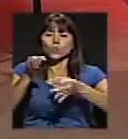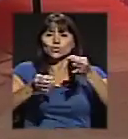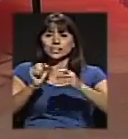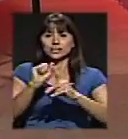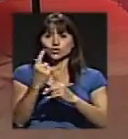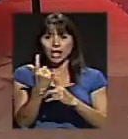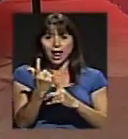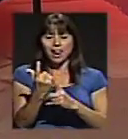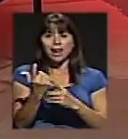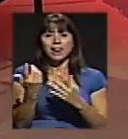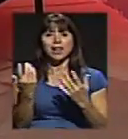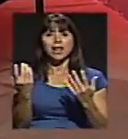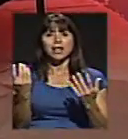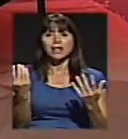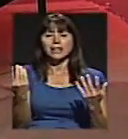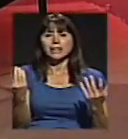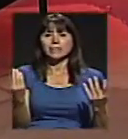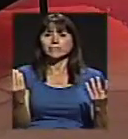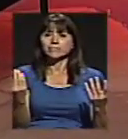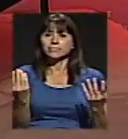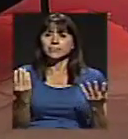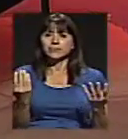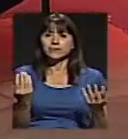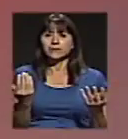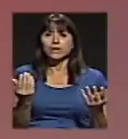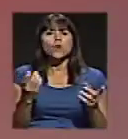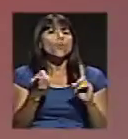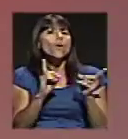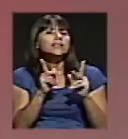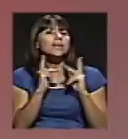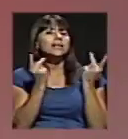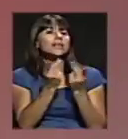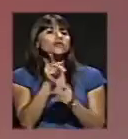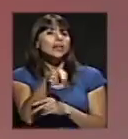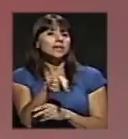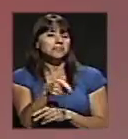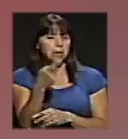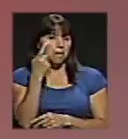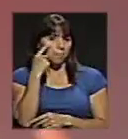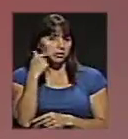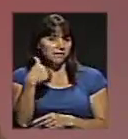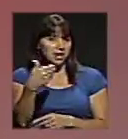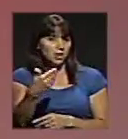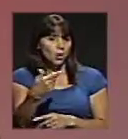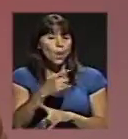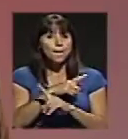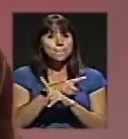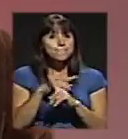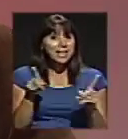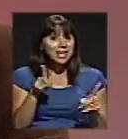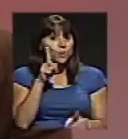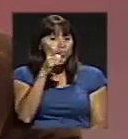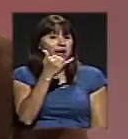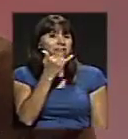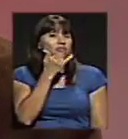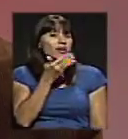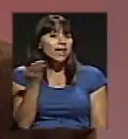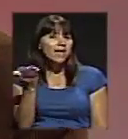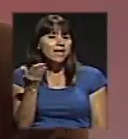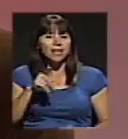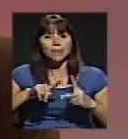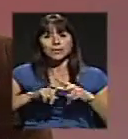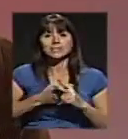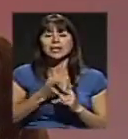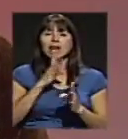social. ¿Qué partidos caben ahí? Bueno, vamos a verlo. Pero lo que sería un error es empezar a conversar